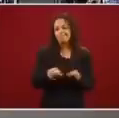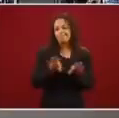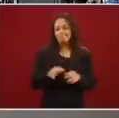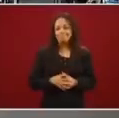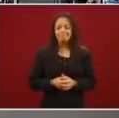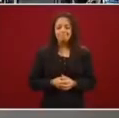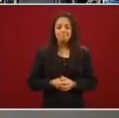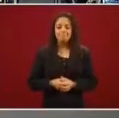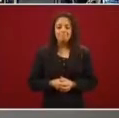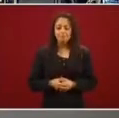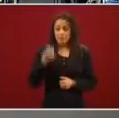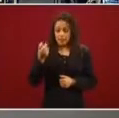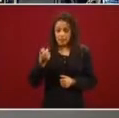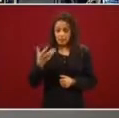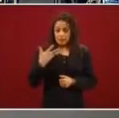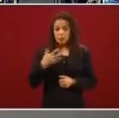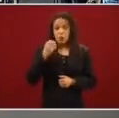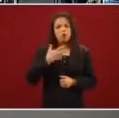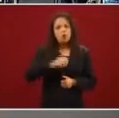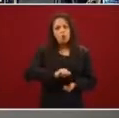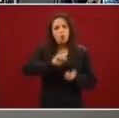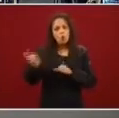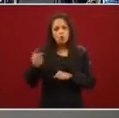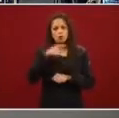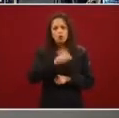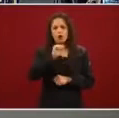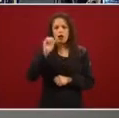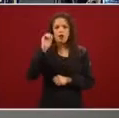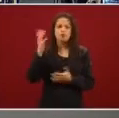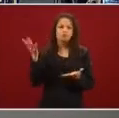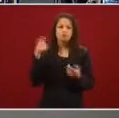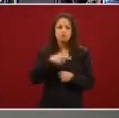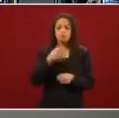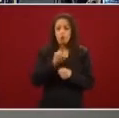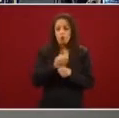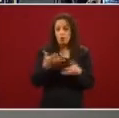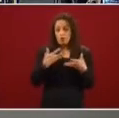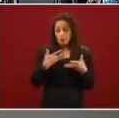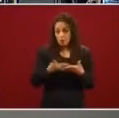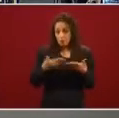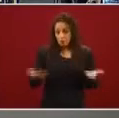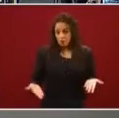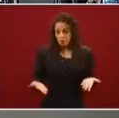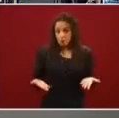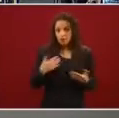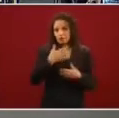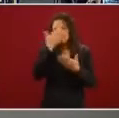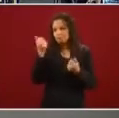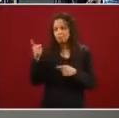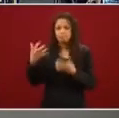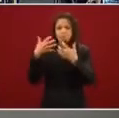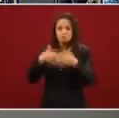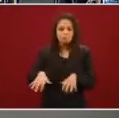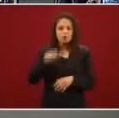Estos casos, ¿hay algún otro que llame la atención a nivel nacional que se esté presentando en este momento? No sé, tenga conocimiento de la planta de amoníaco en el